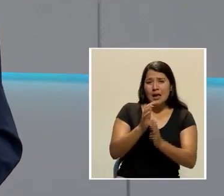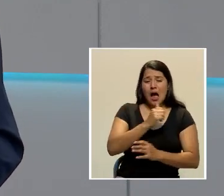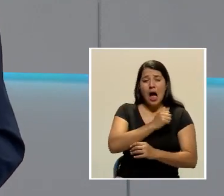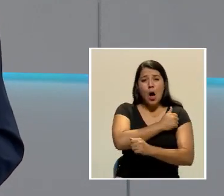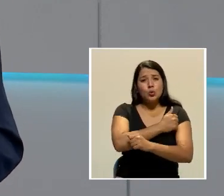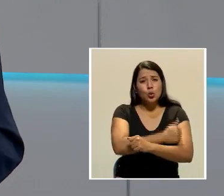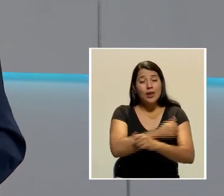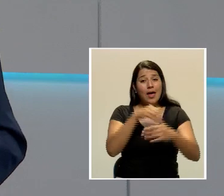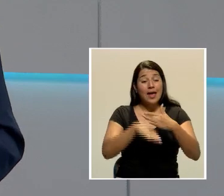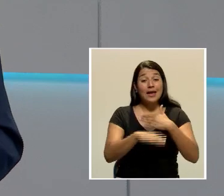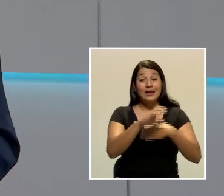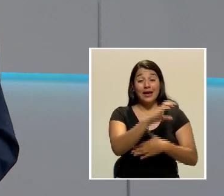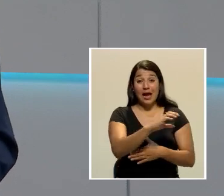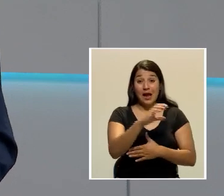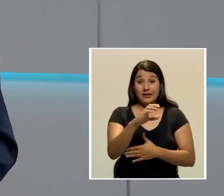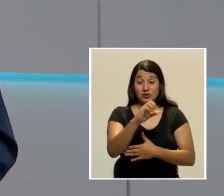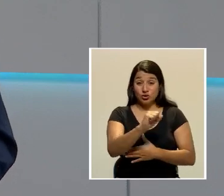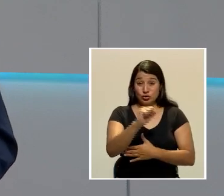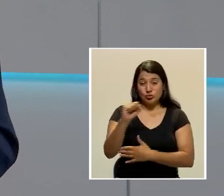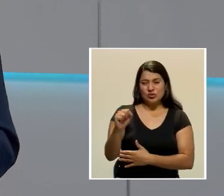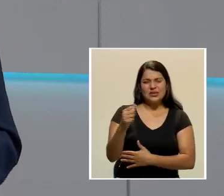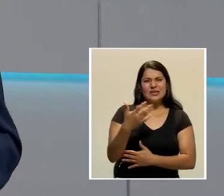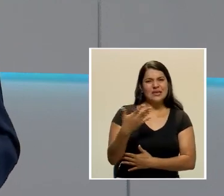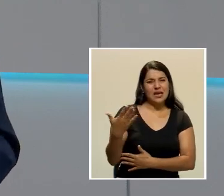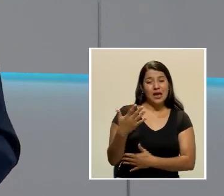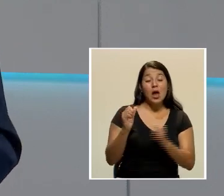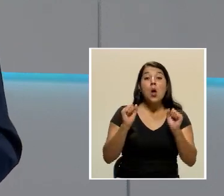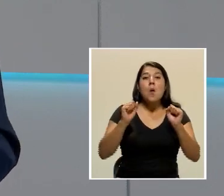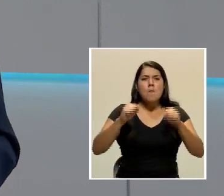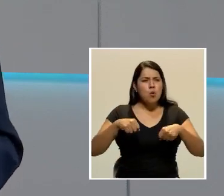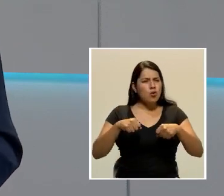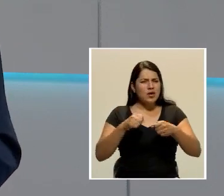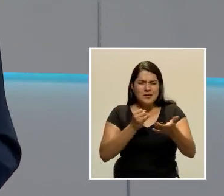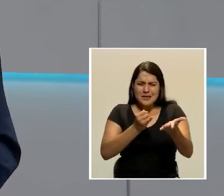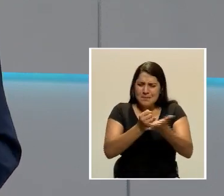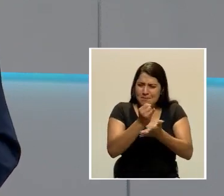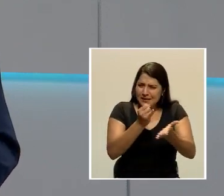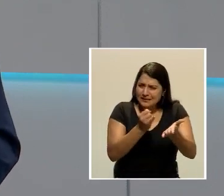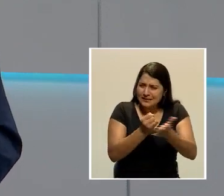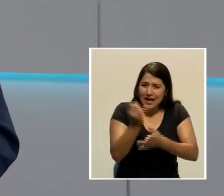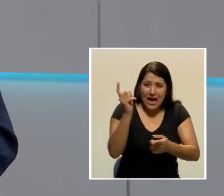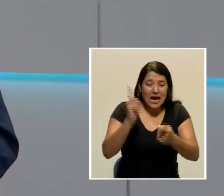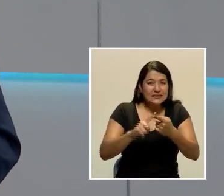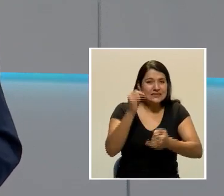han sido adultos mayores, con factores de riesgo como diabetes, hipertensión y obesidad.